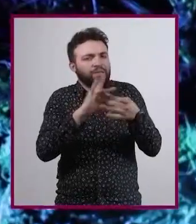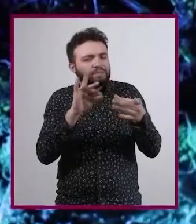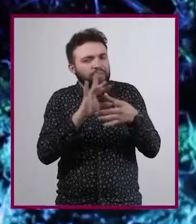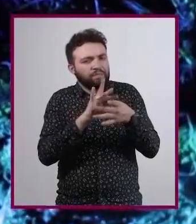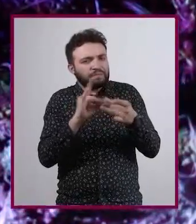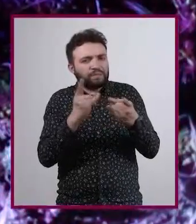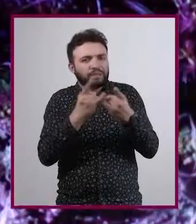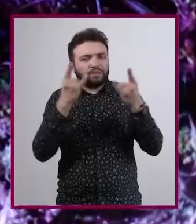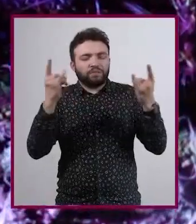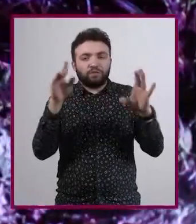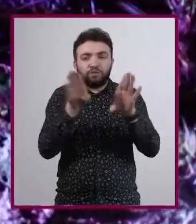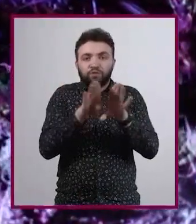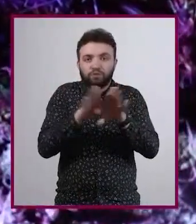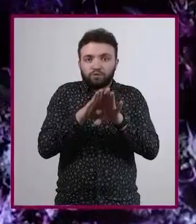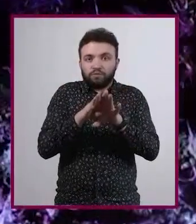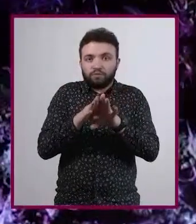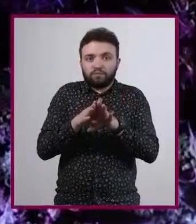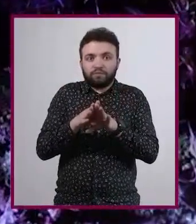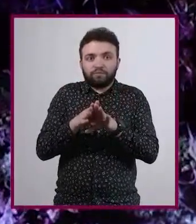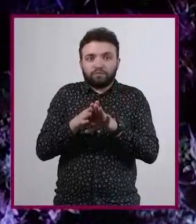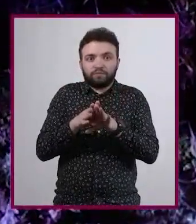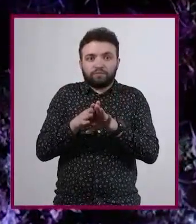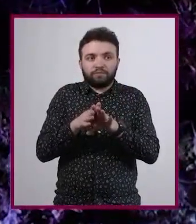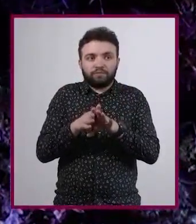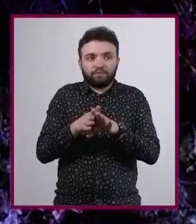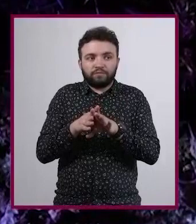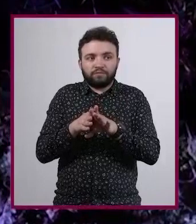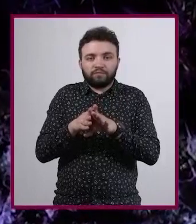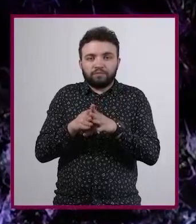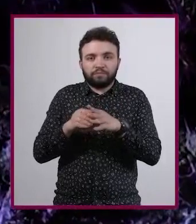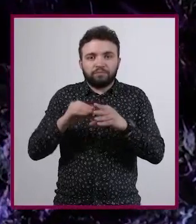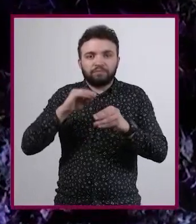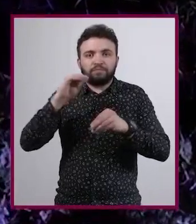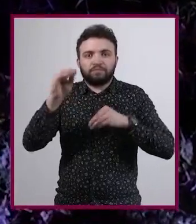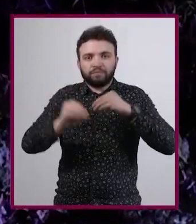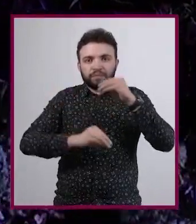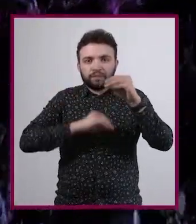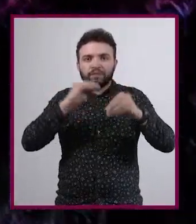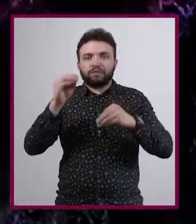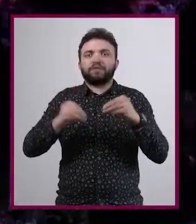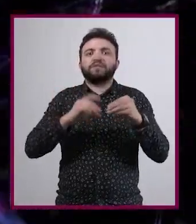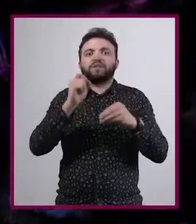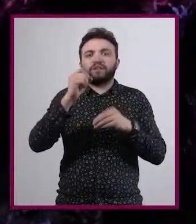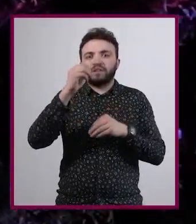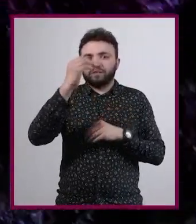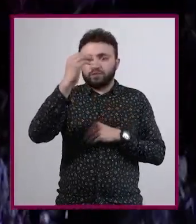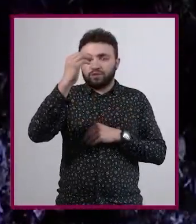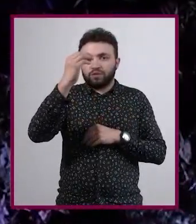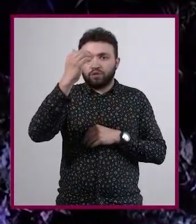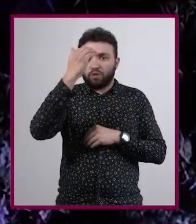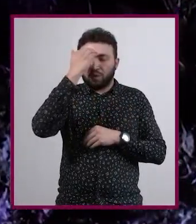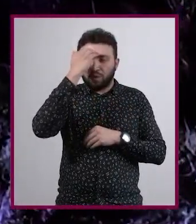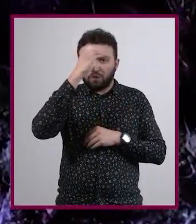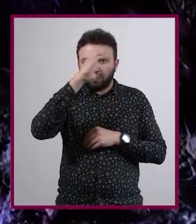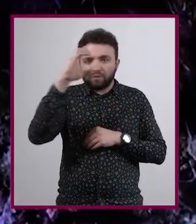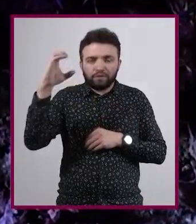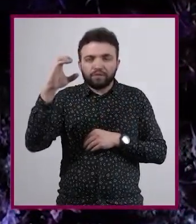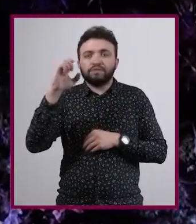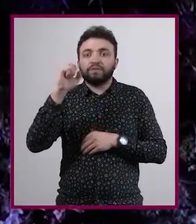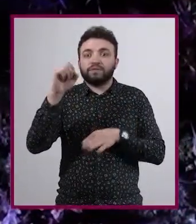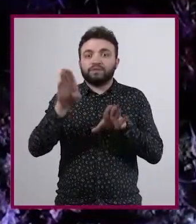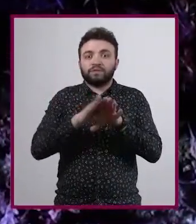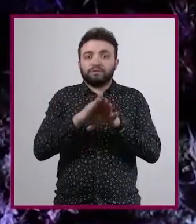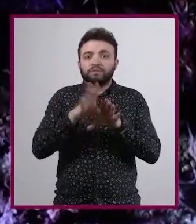conocimiento ha sido también cómplice del saqueo de los territorios. En el caso específico del paso